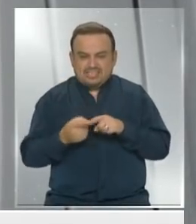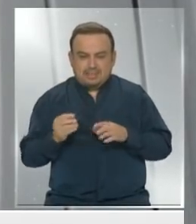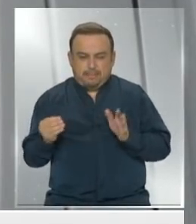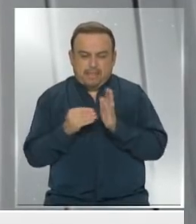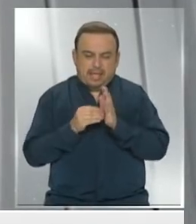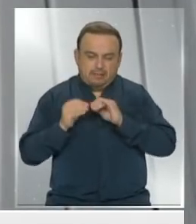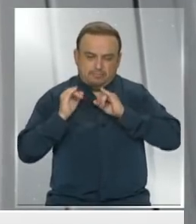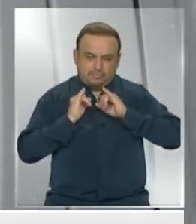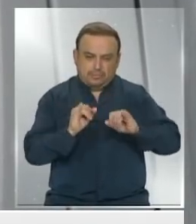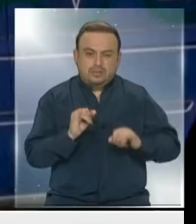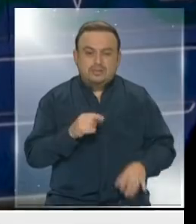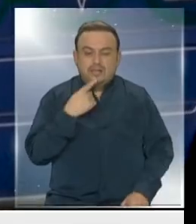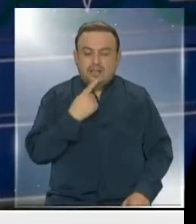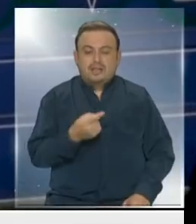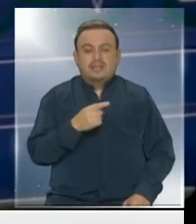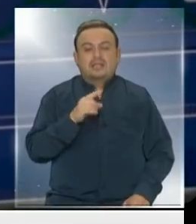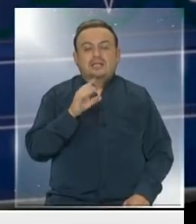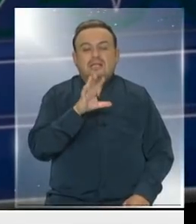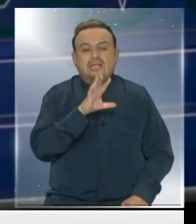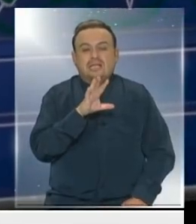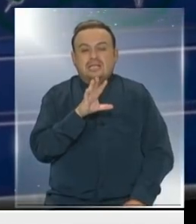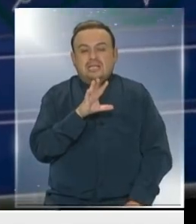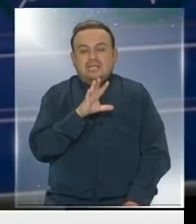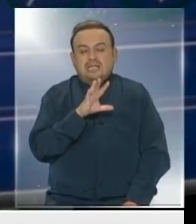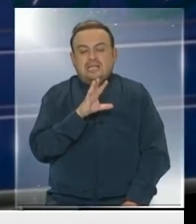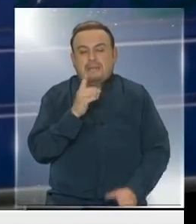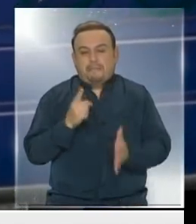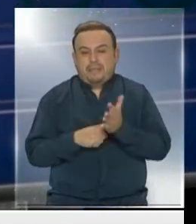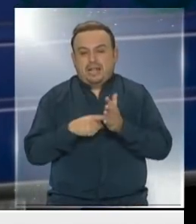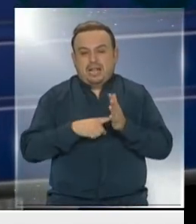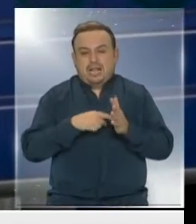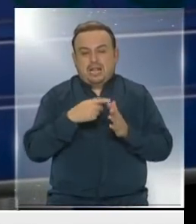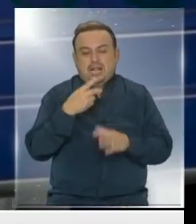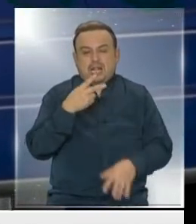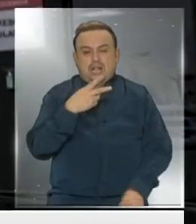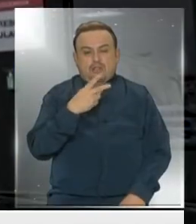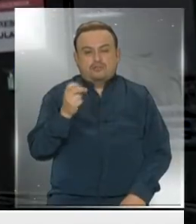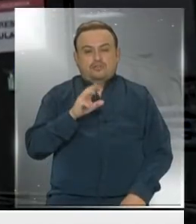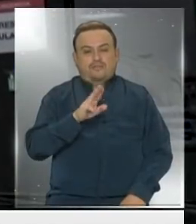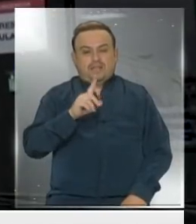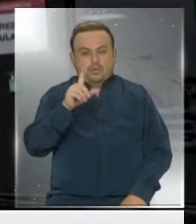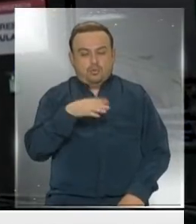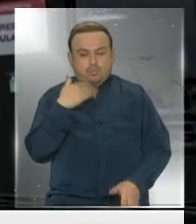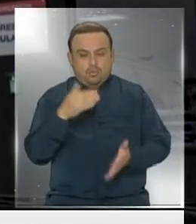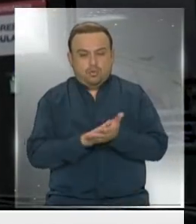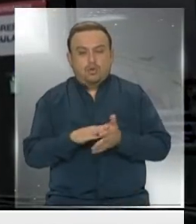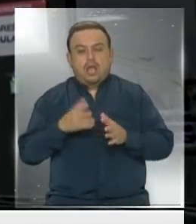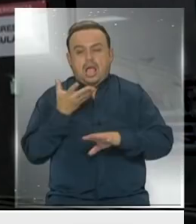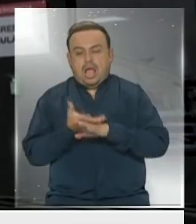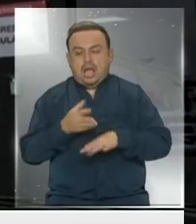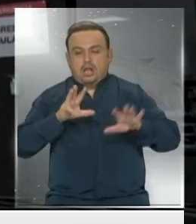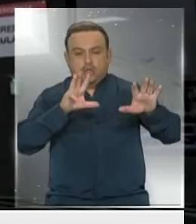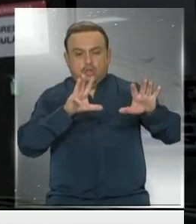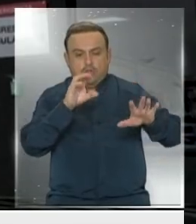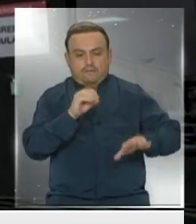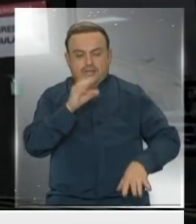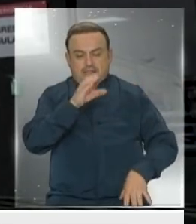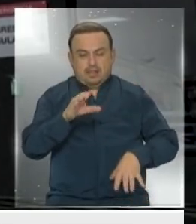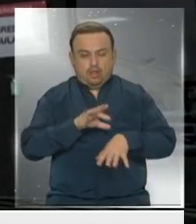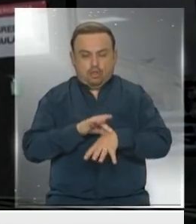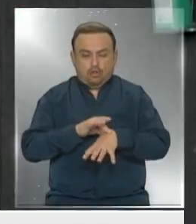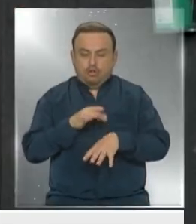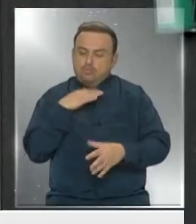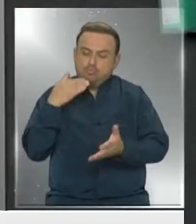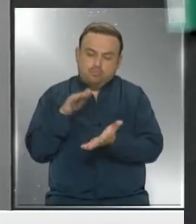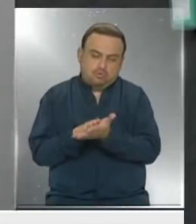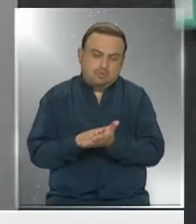de 474 a 1.291 muertos. Hay además 80 médicos que han fallecido y la situación